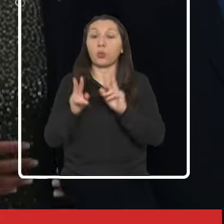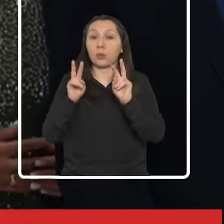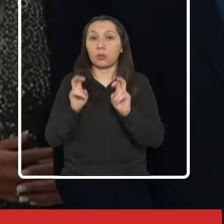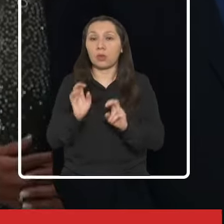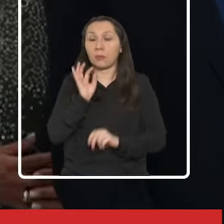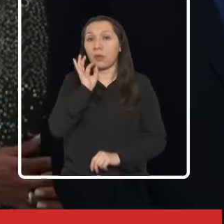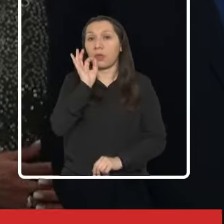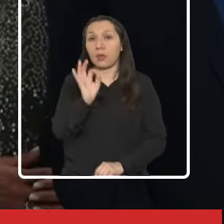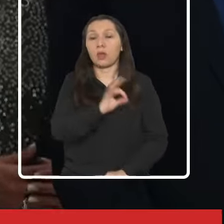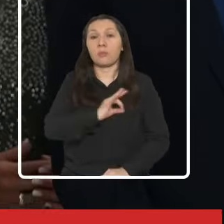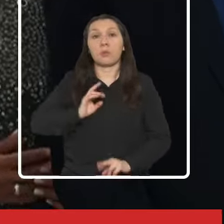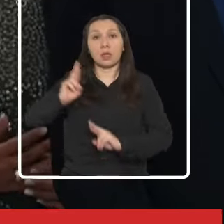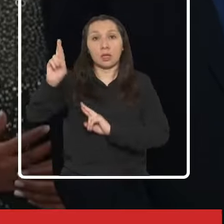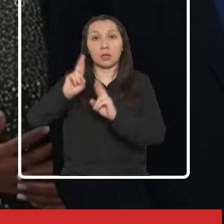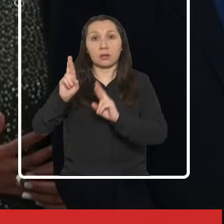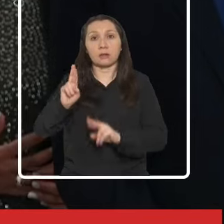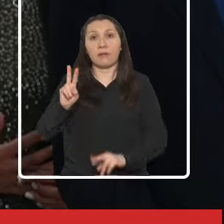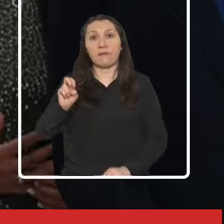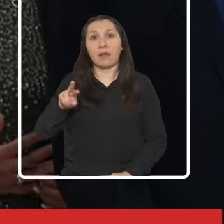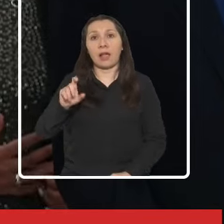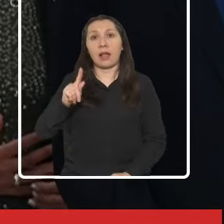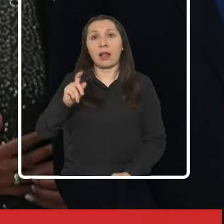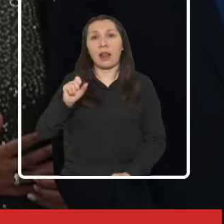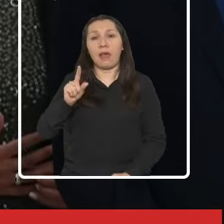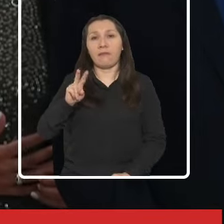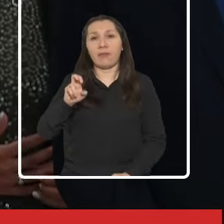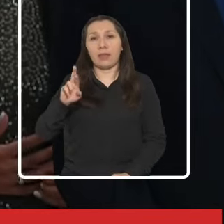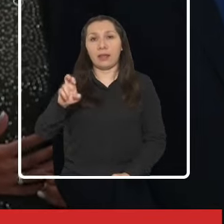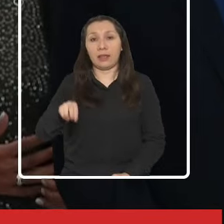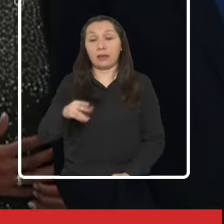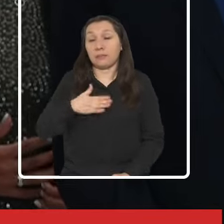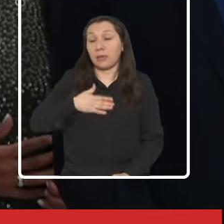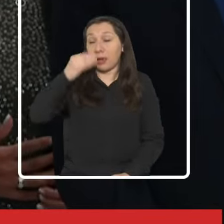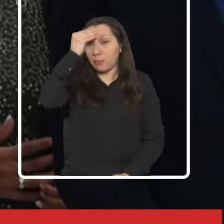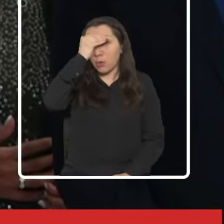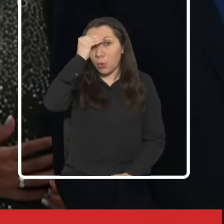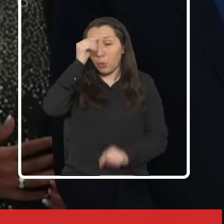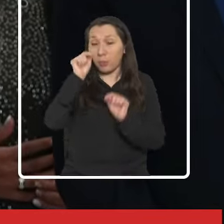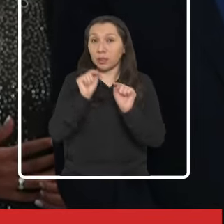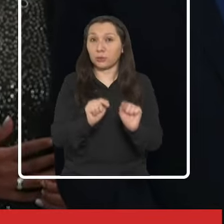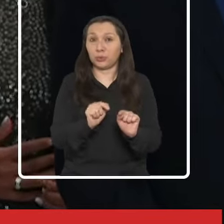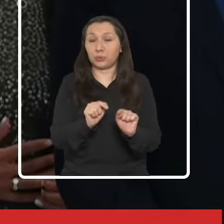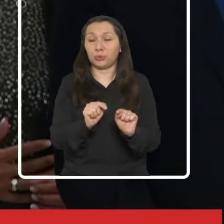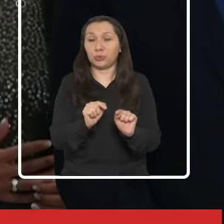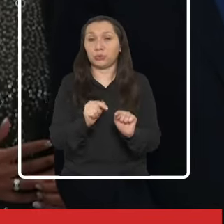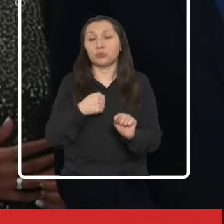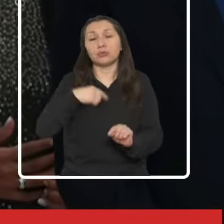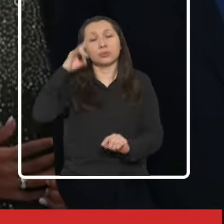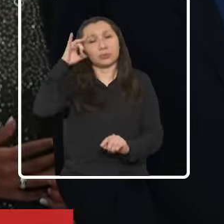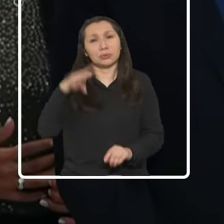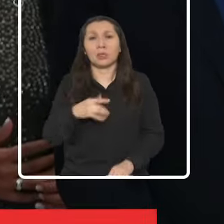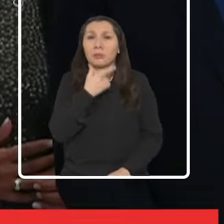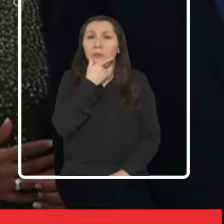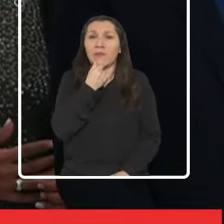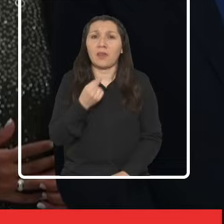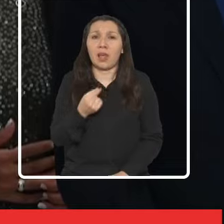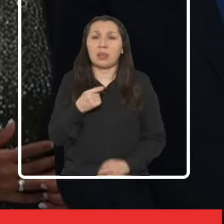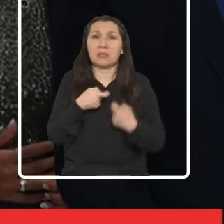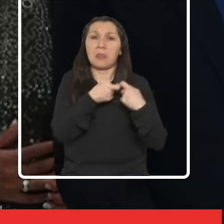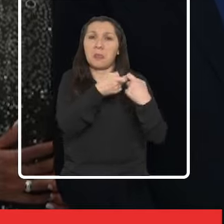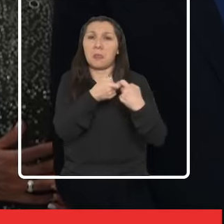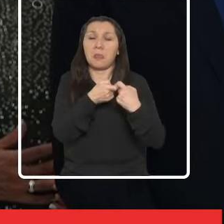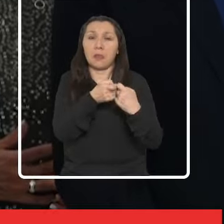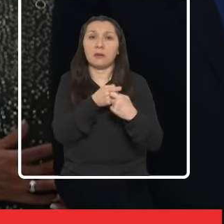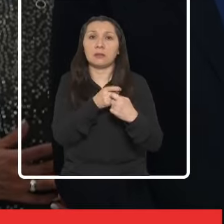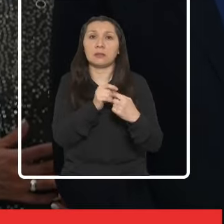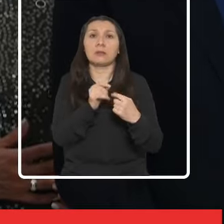respecto ha señalado nuestro canciller Alberto Van Claver. Mi preocupación, y acá yo sé que es muy fácil irse en las peleas e ir